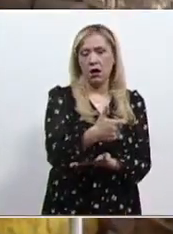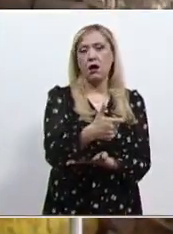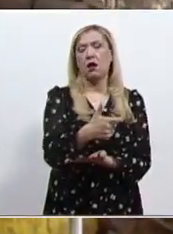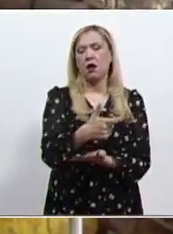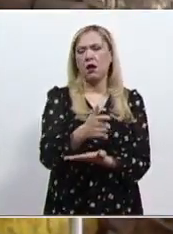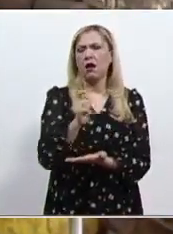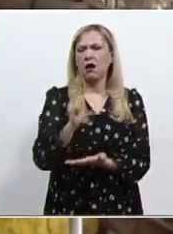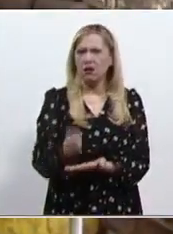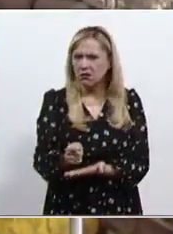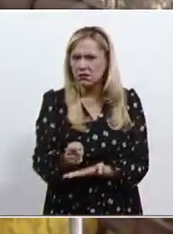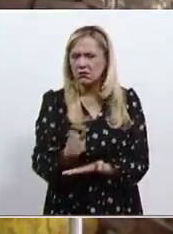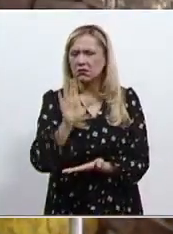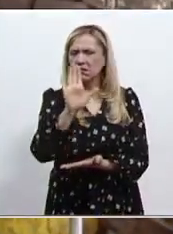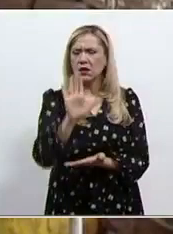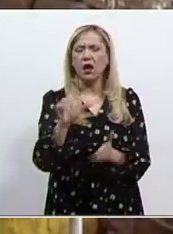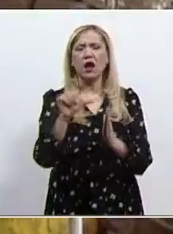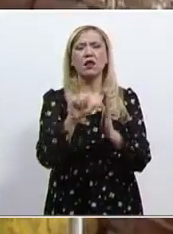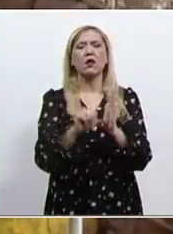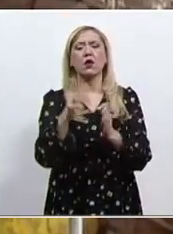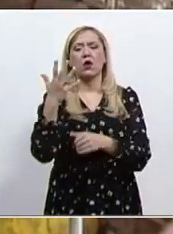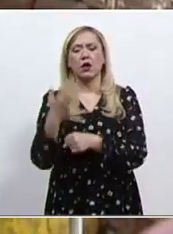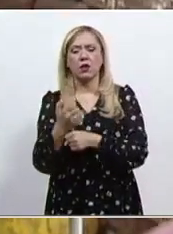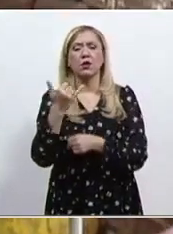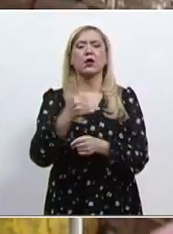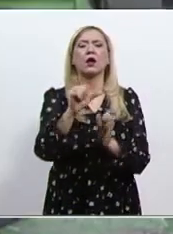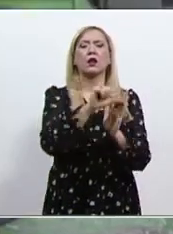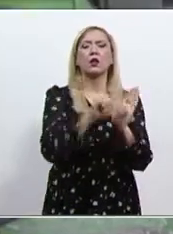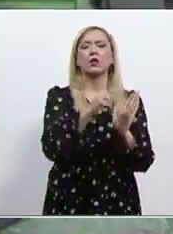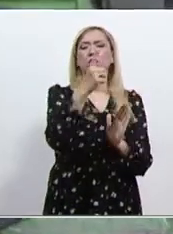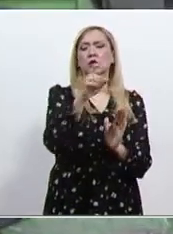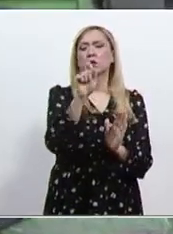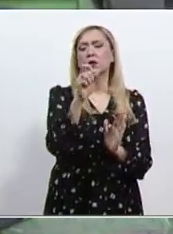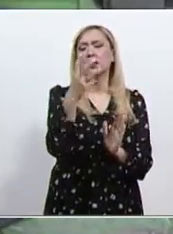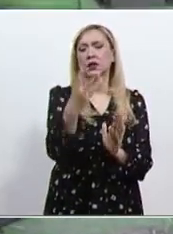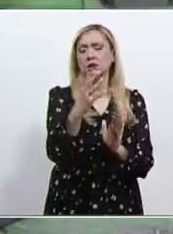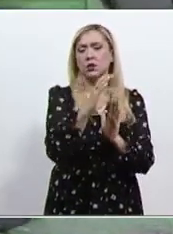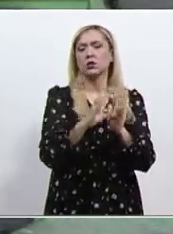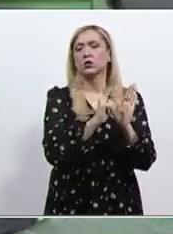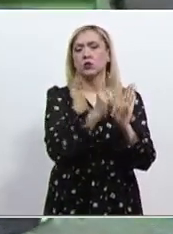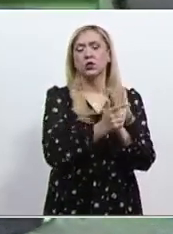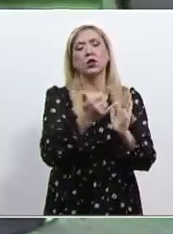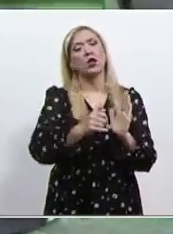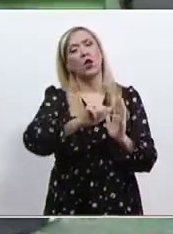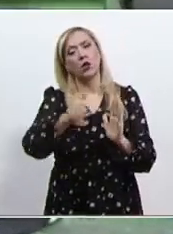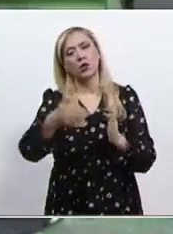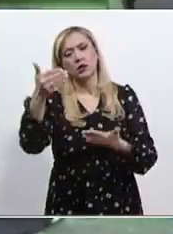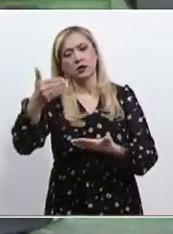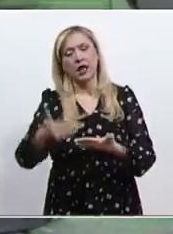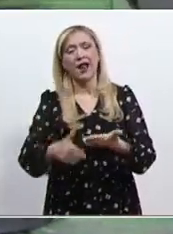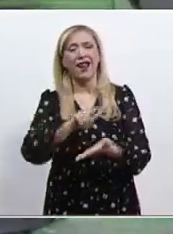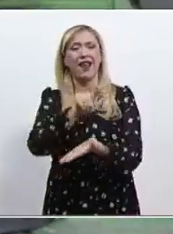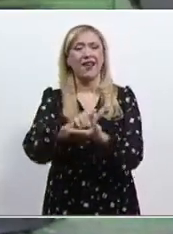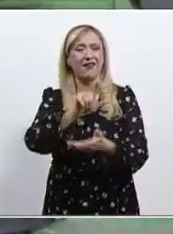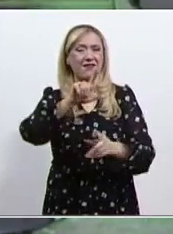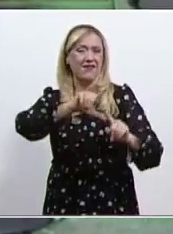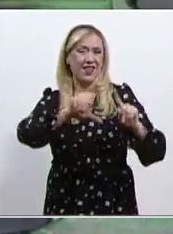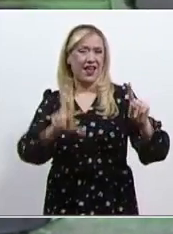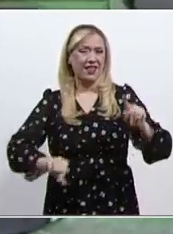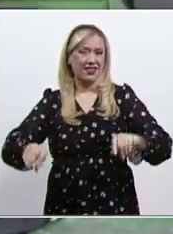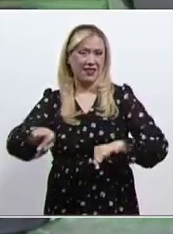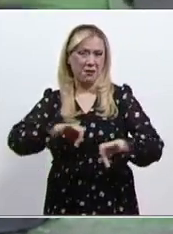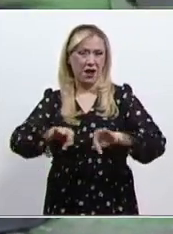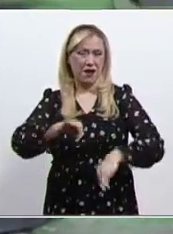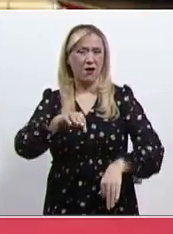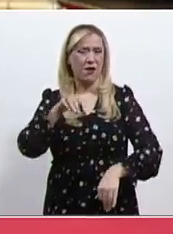explicó que los artículos quinto y 123 de la Constitución y diversas disposiciones de la Ley Federal del Trabajo establece